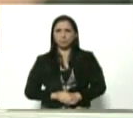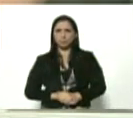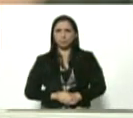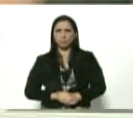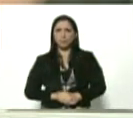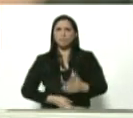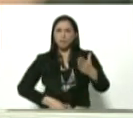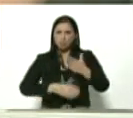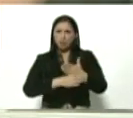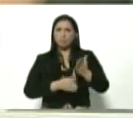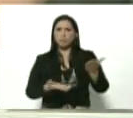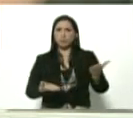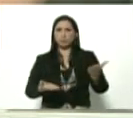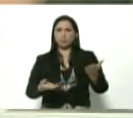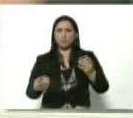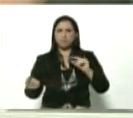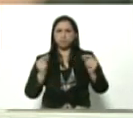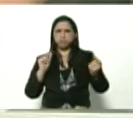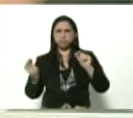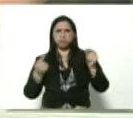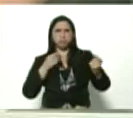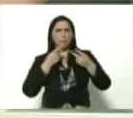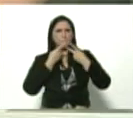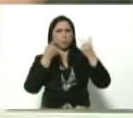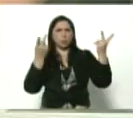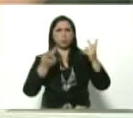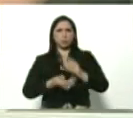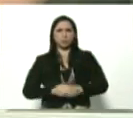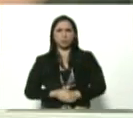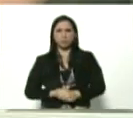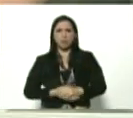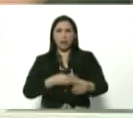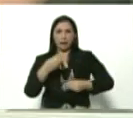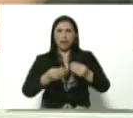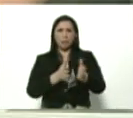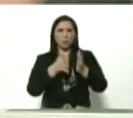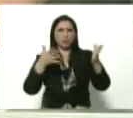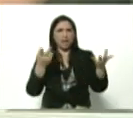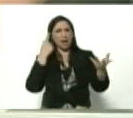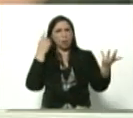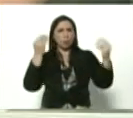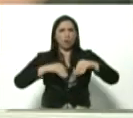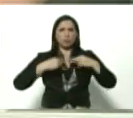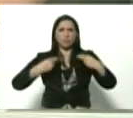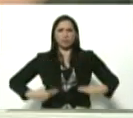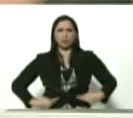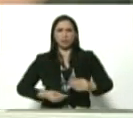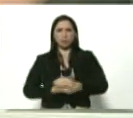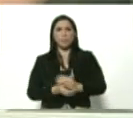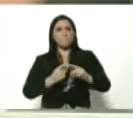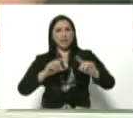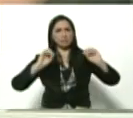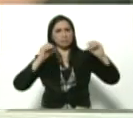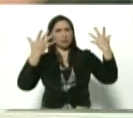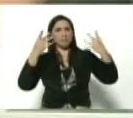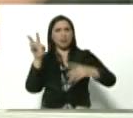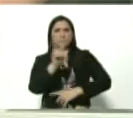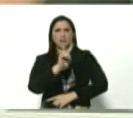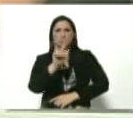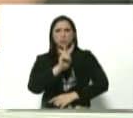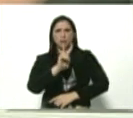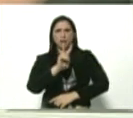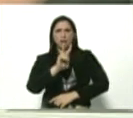Y vayamos a un debate público. Hagamos un gran acuerdo humanitario para salvar a Venezuela